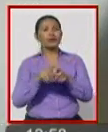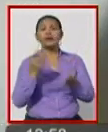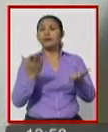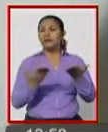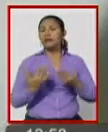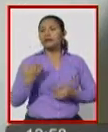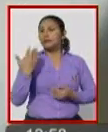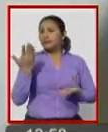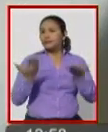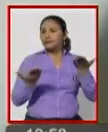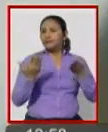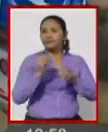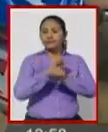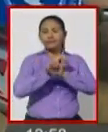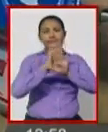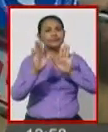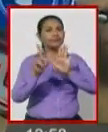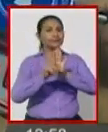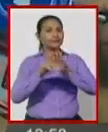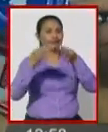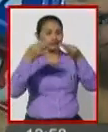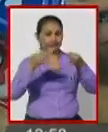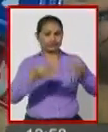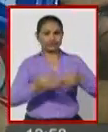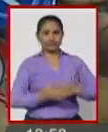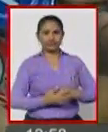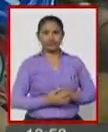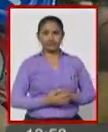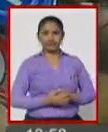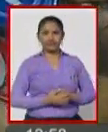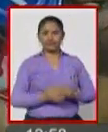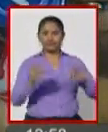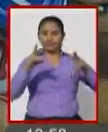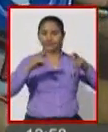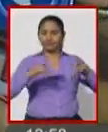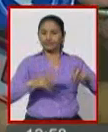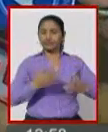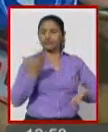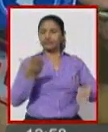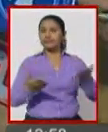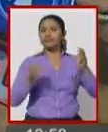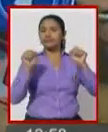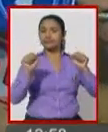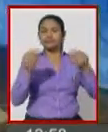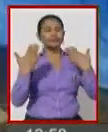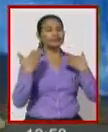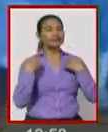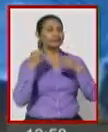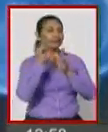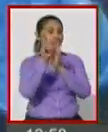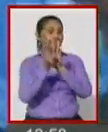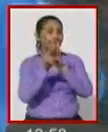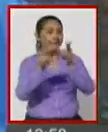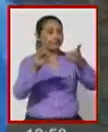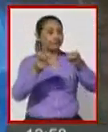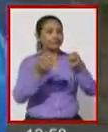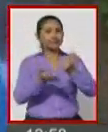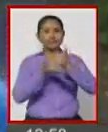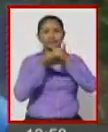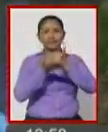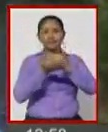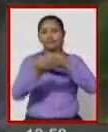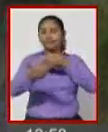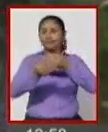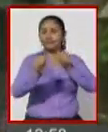Hay la ilicitud que está plenamente establecida, se está haciendo la investigación. Quizás pueda haber alguna cámara que pueda ayudar